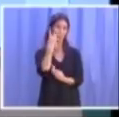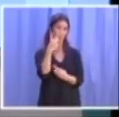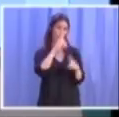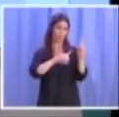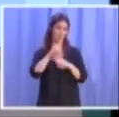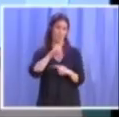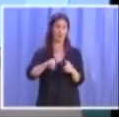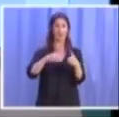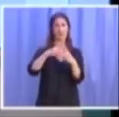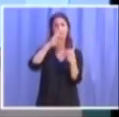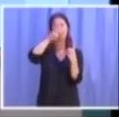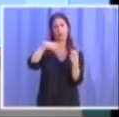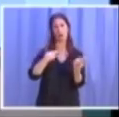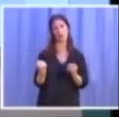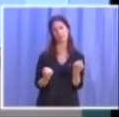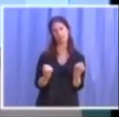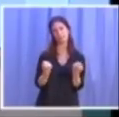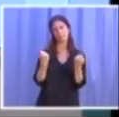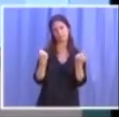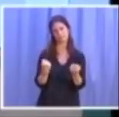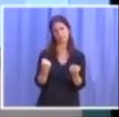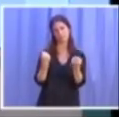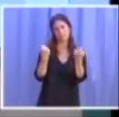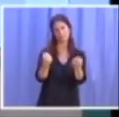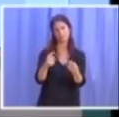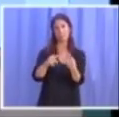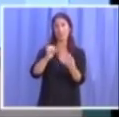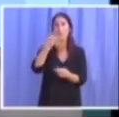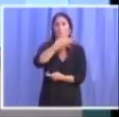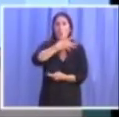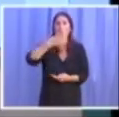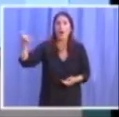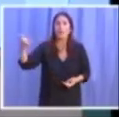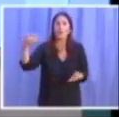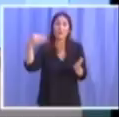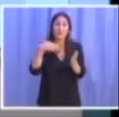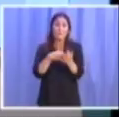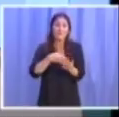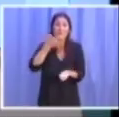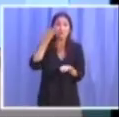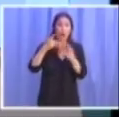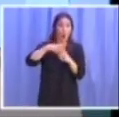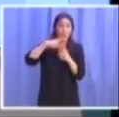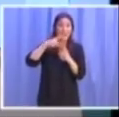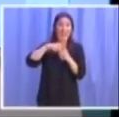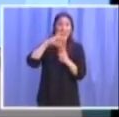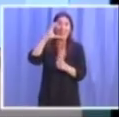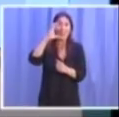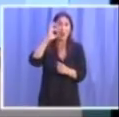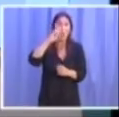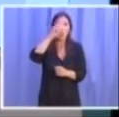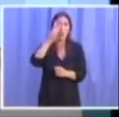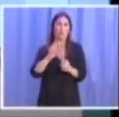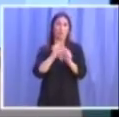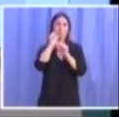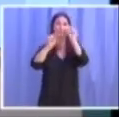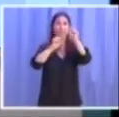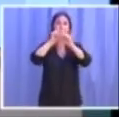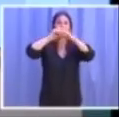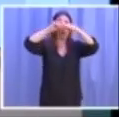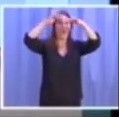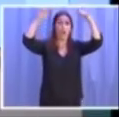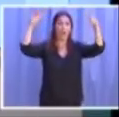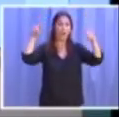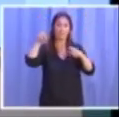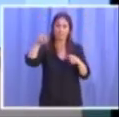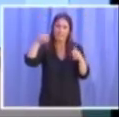a los granadinos atascados y tenemos 400.000 toneladas de CO2 emitiéndose a la atmósfera diariamente. Y eso es un disparate